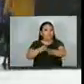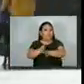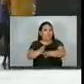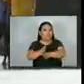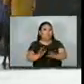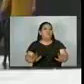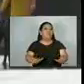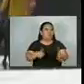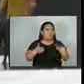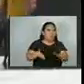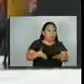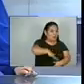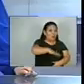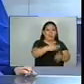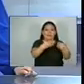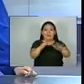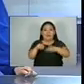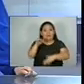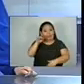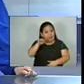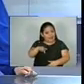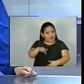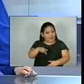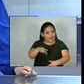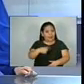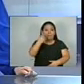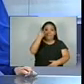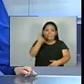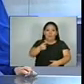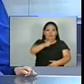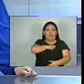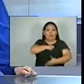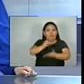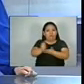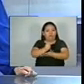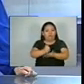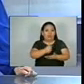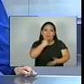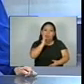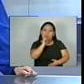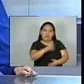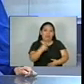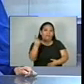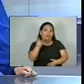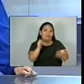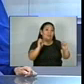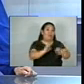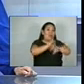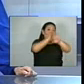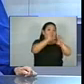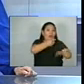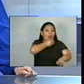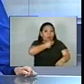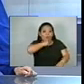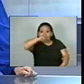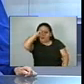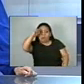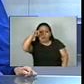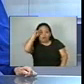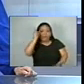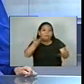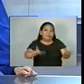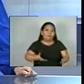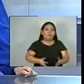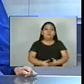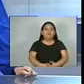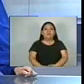Entre los factores que influyen en el municipio, un concejal considera que hay falta de transparencia, así como un mal manejo en el sistema de